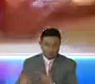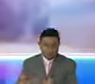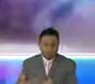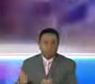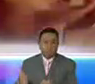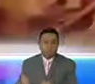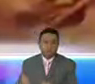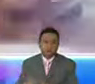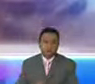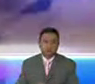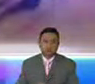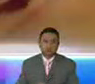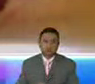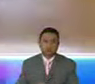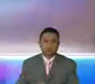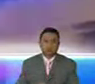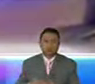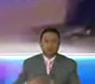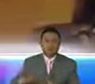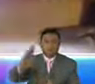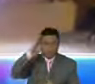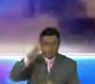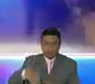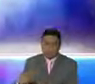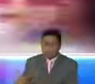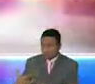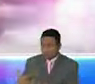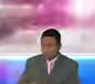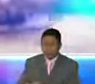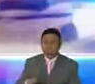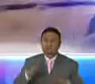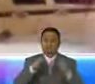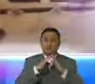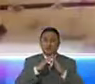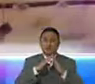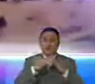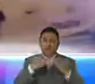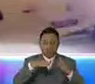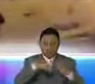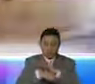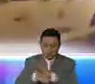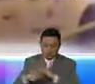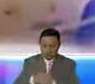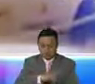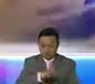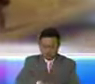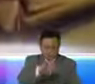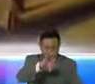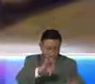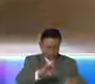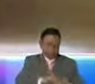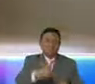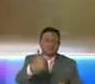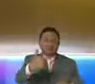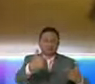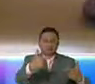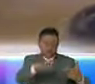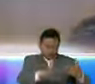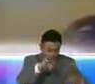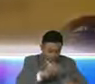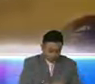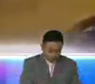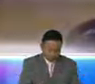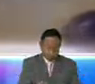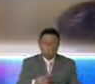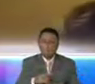recuperándose. Tras conocer el hecho, la Policía Nacional realizó varios allanamientos donde encontraron armas de fuego que ahora son investigadas para saber